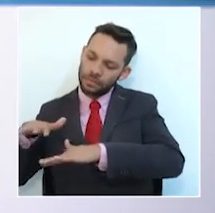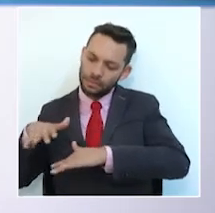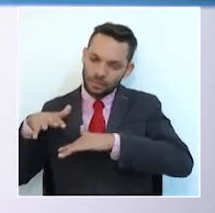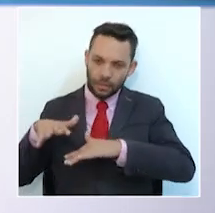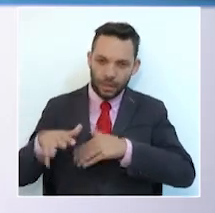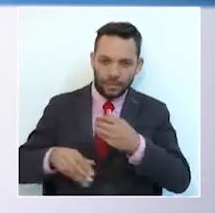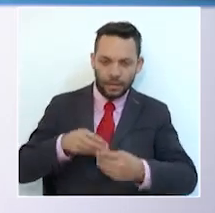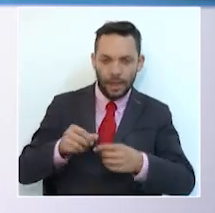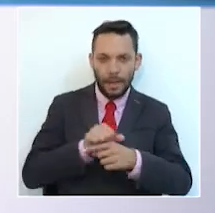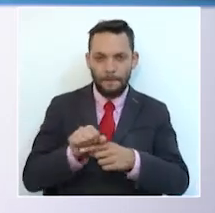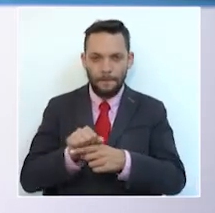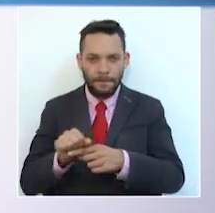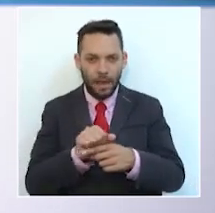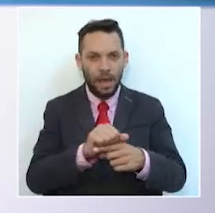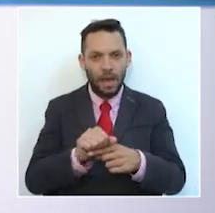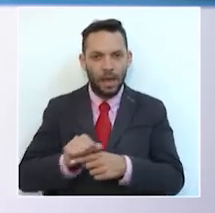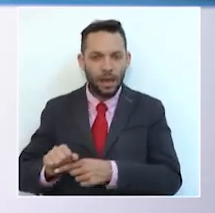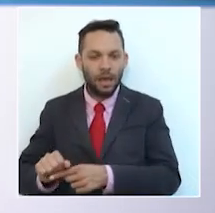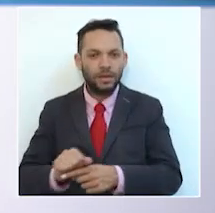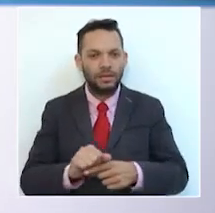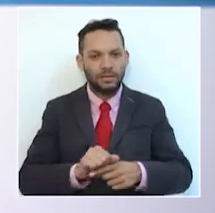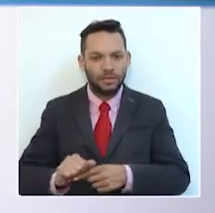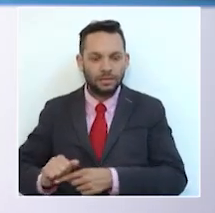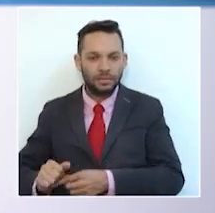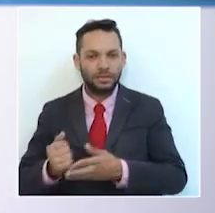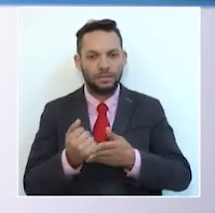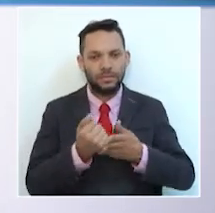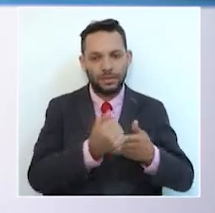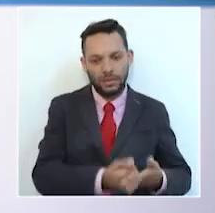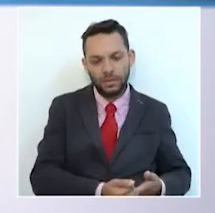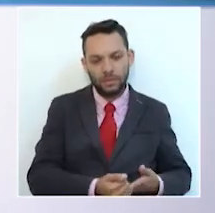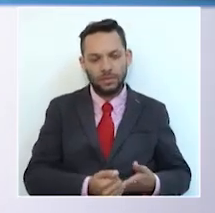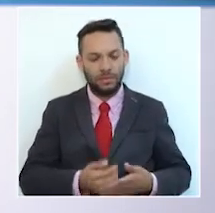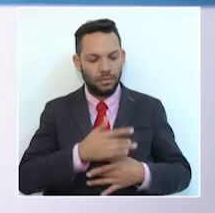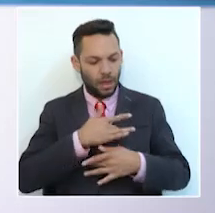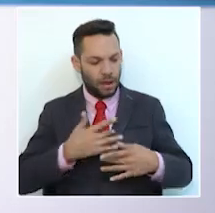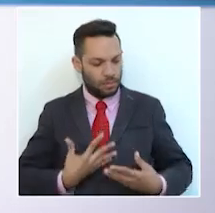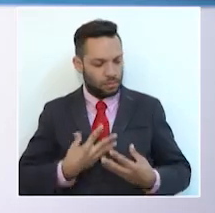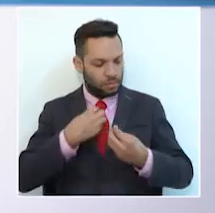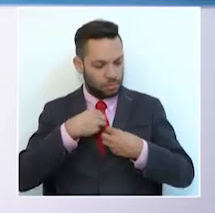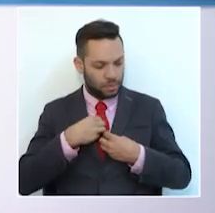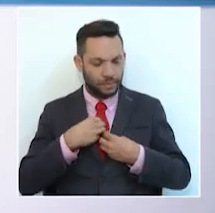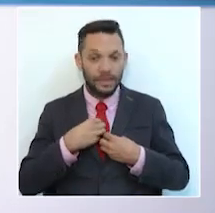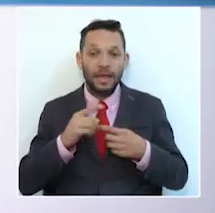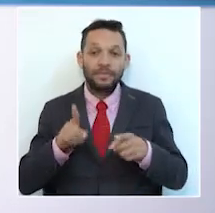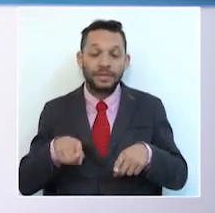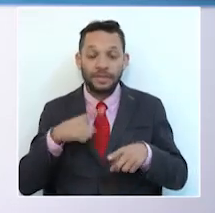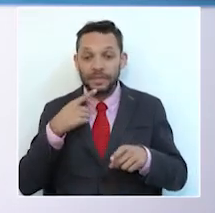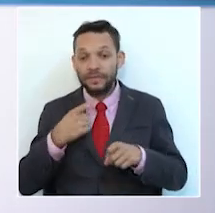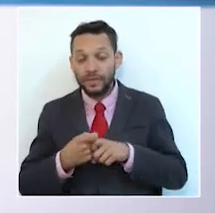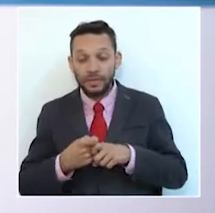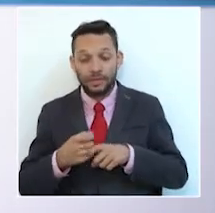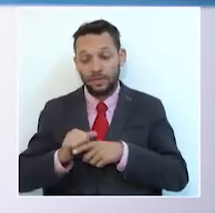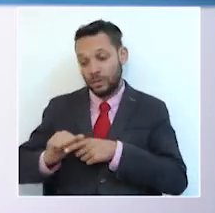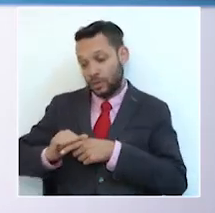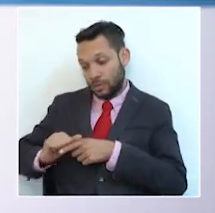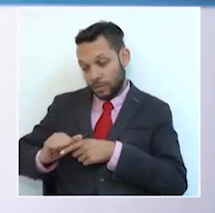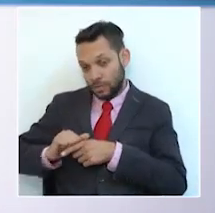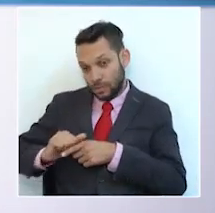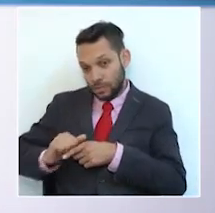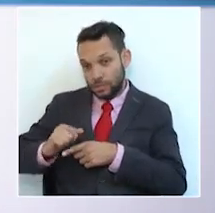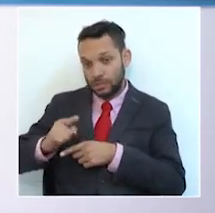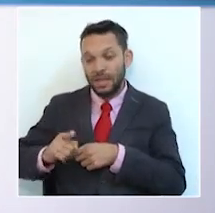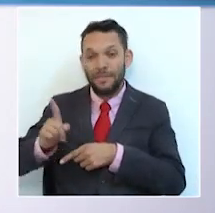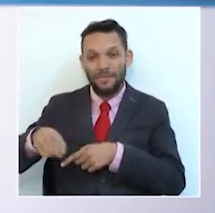aplicaciones tanto dentro de reumatología como multi sin múltiples aplicaciones en el campo de la